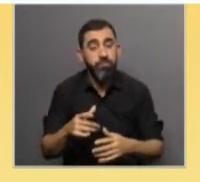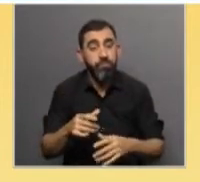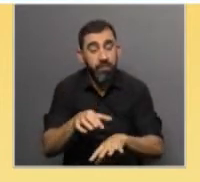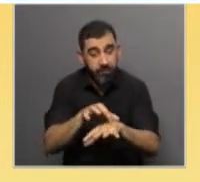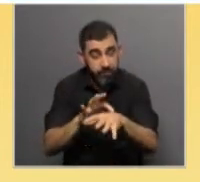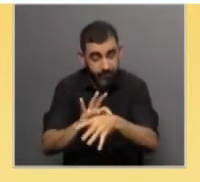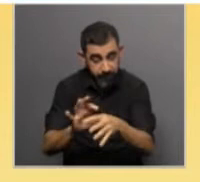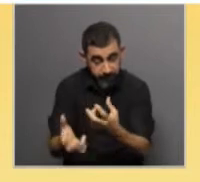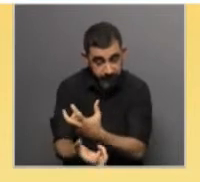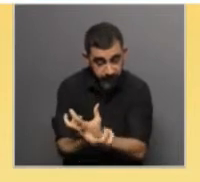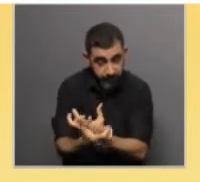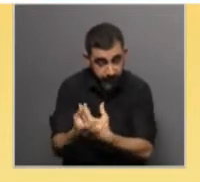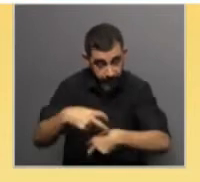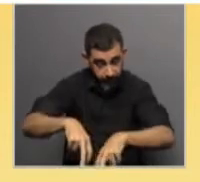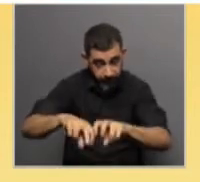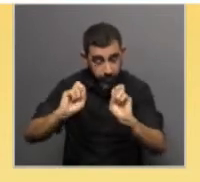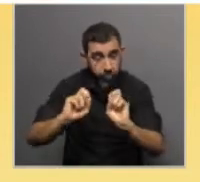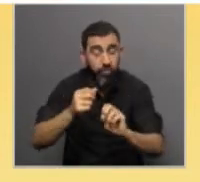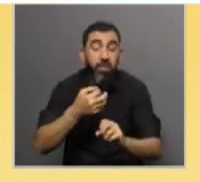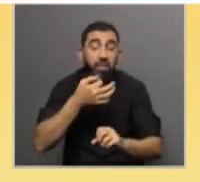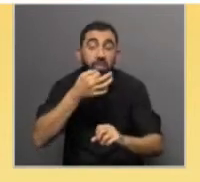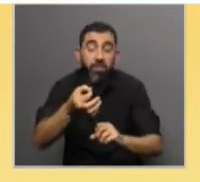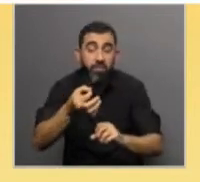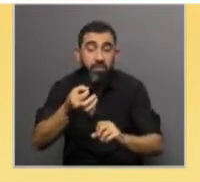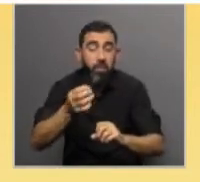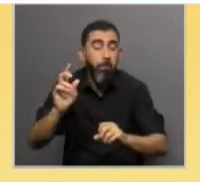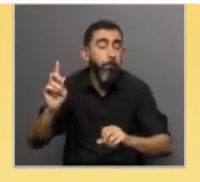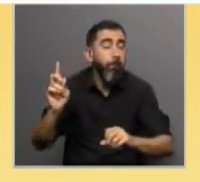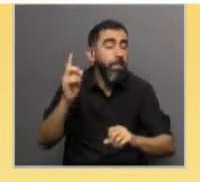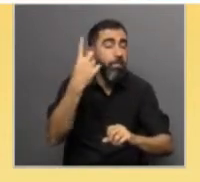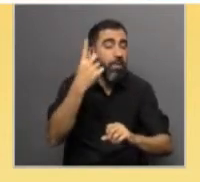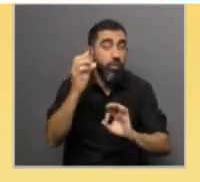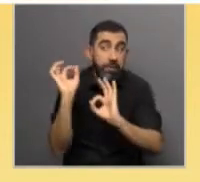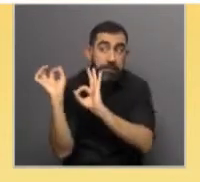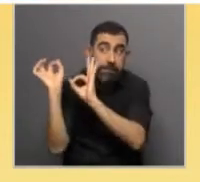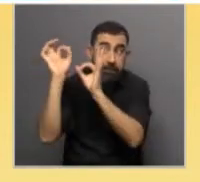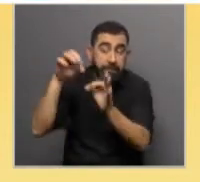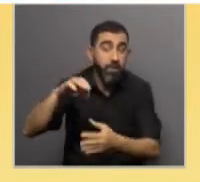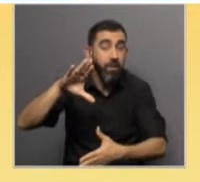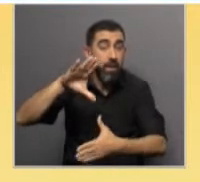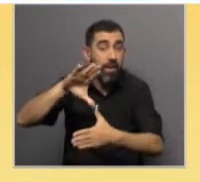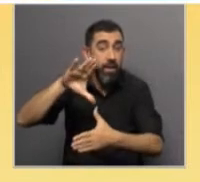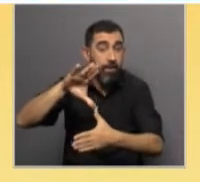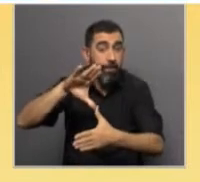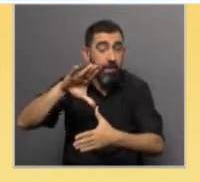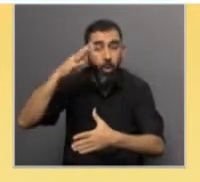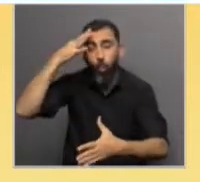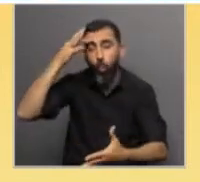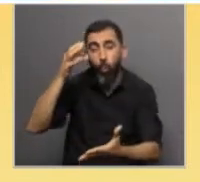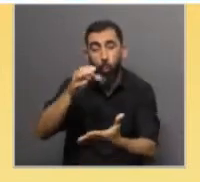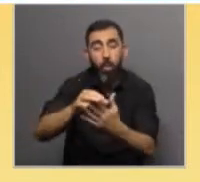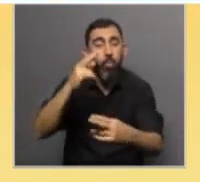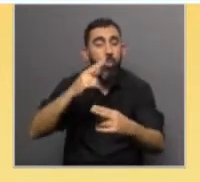arqueológica que propone que los primeros en llegar a América eran un pueblo llamado